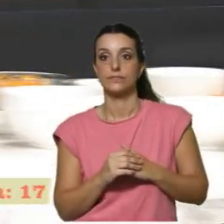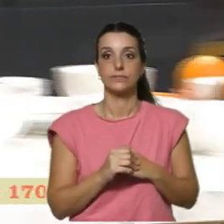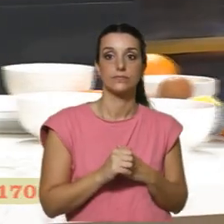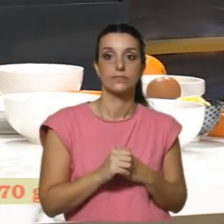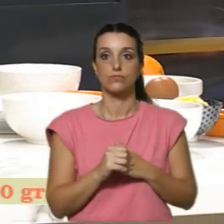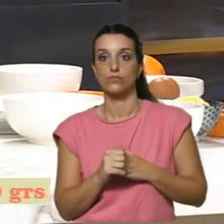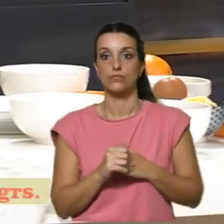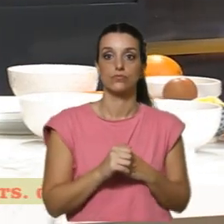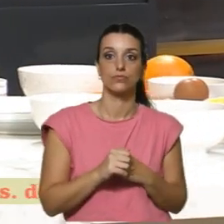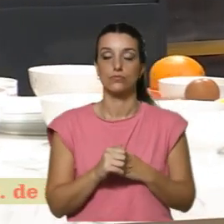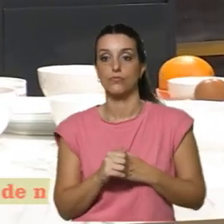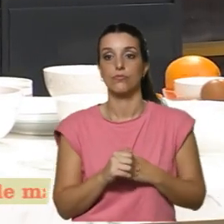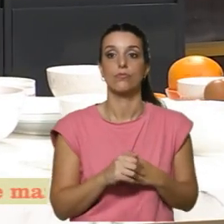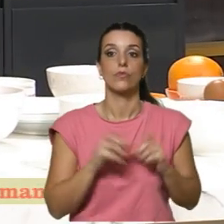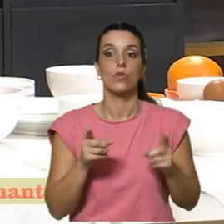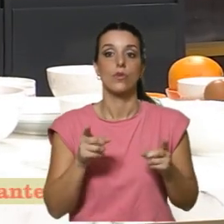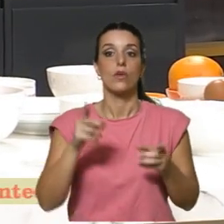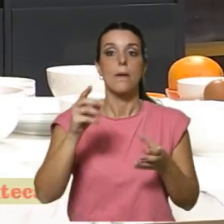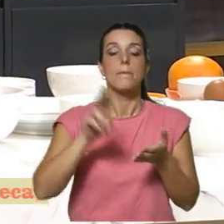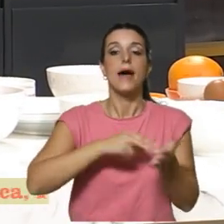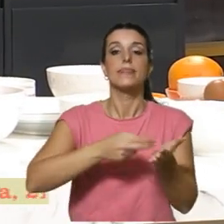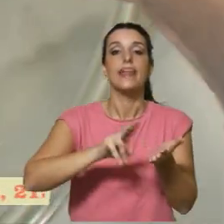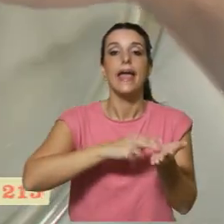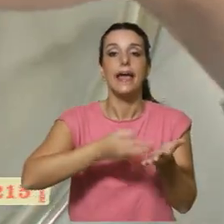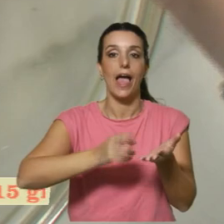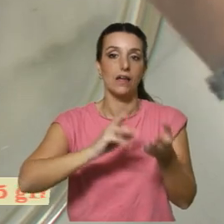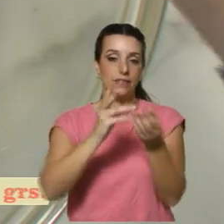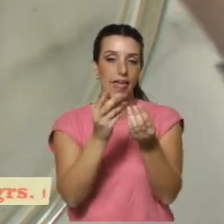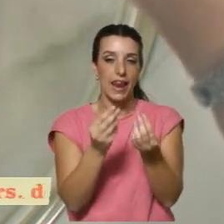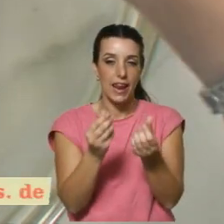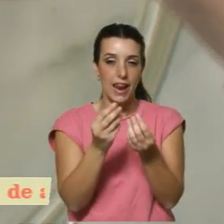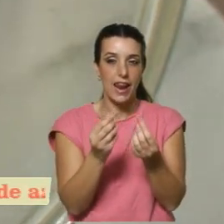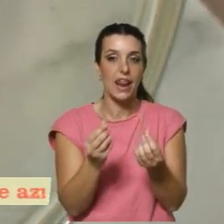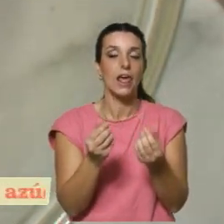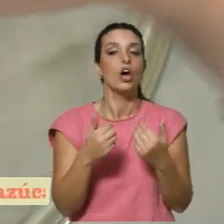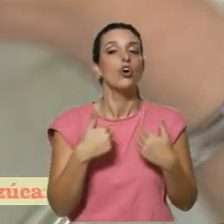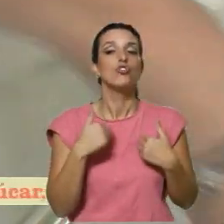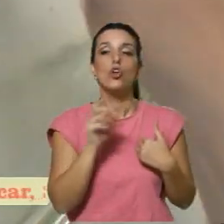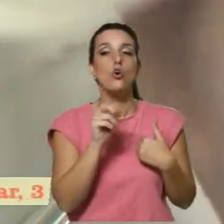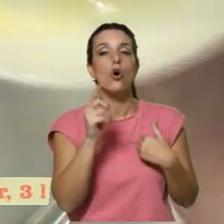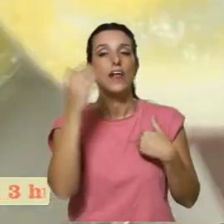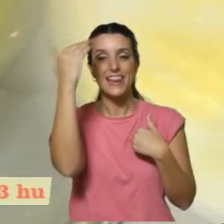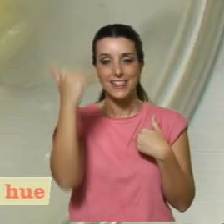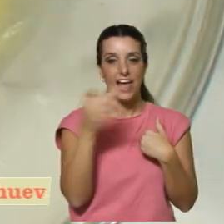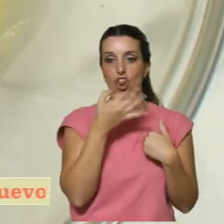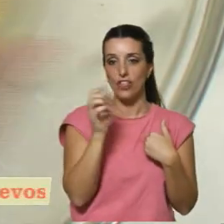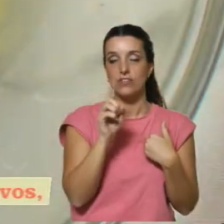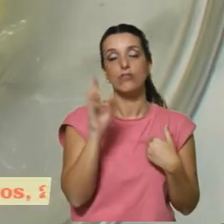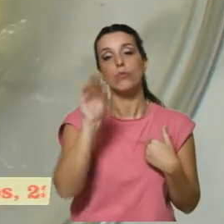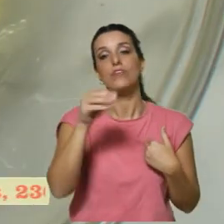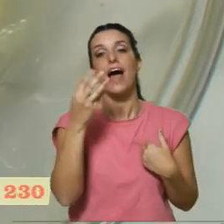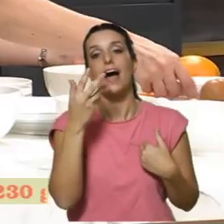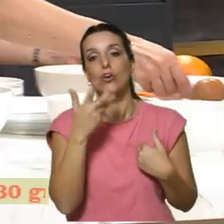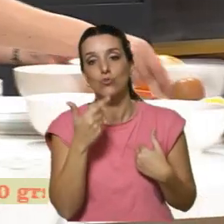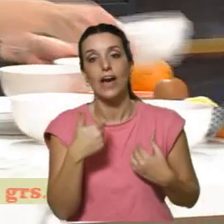A ver. Tenemos por acá la manteca. Yo no te lo puse por ahí, te puse azúcar, pero la realidad es